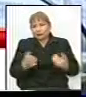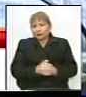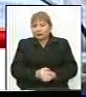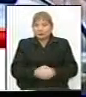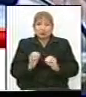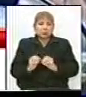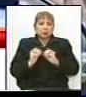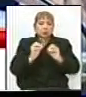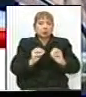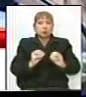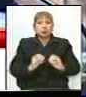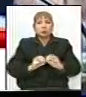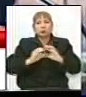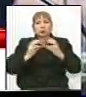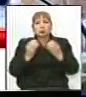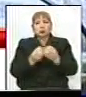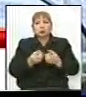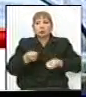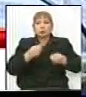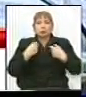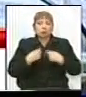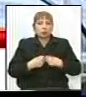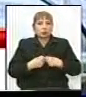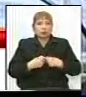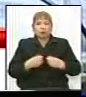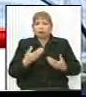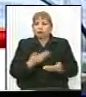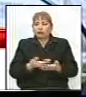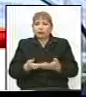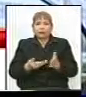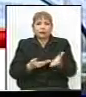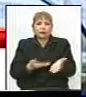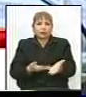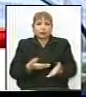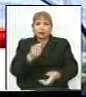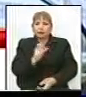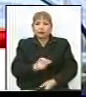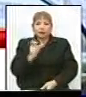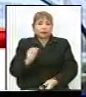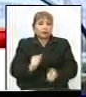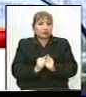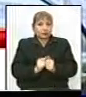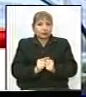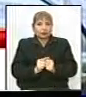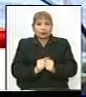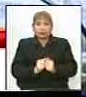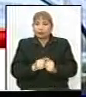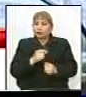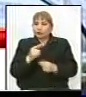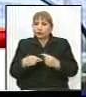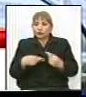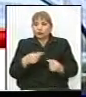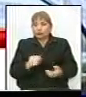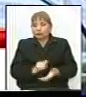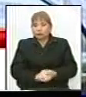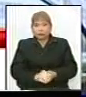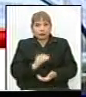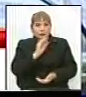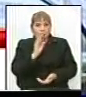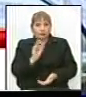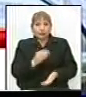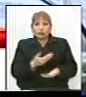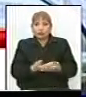colocaron su gente en el Consejo Nacional de Magistratura, porque colocaron a personas o están colocadas por todos lados, creen que nunca lo van a